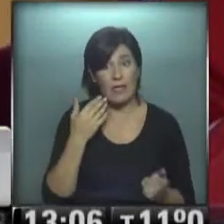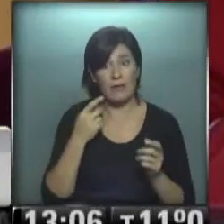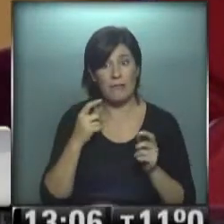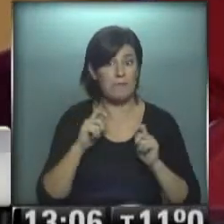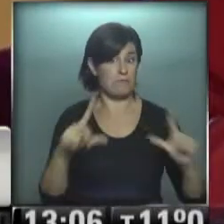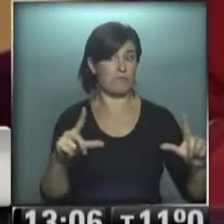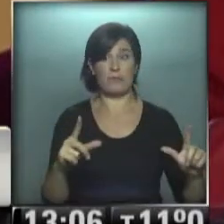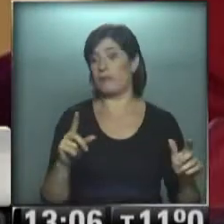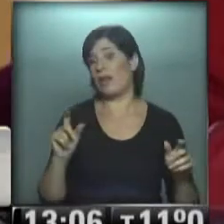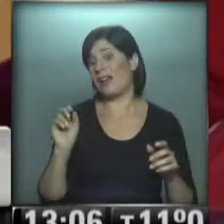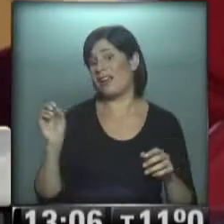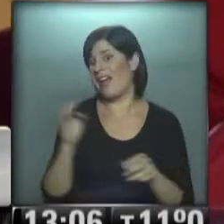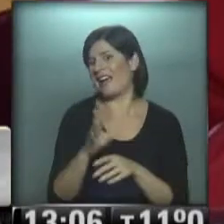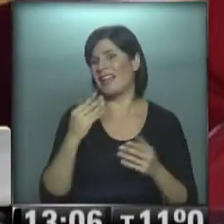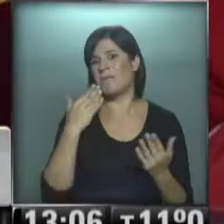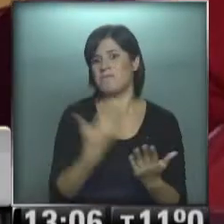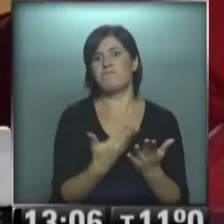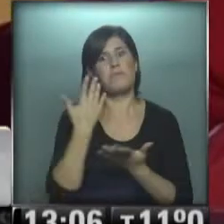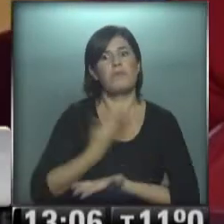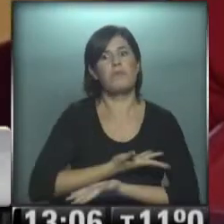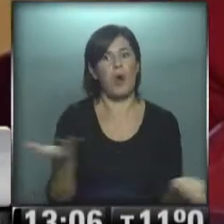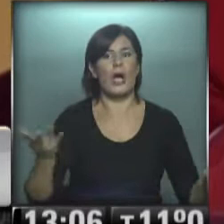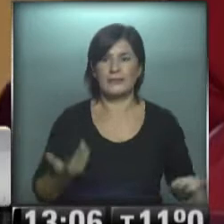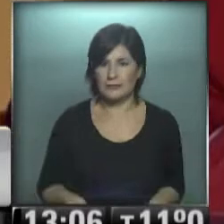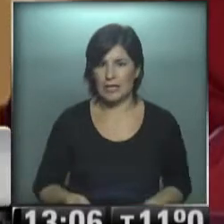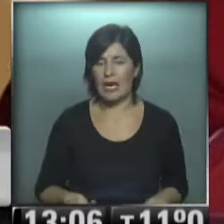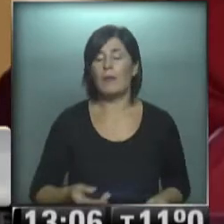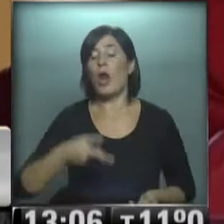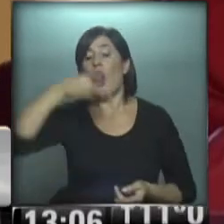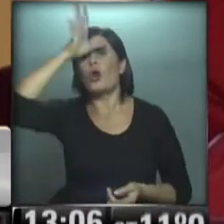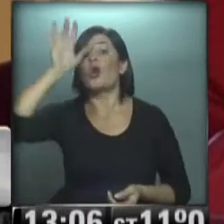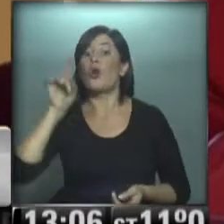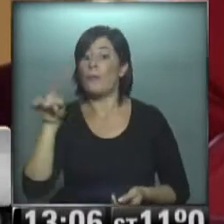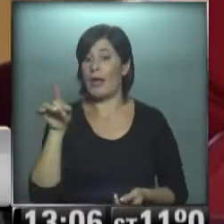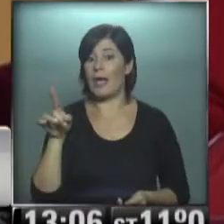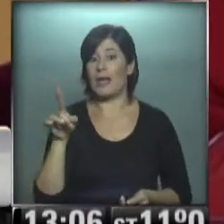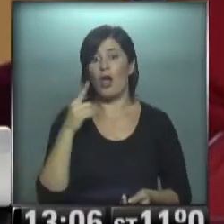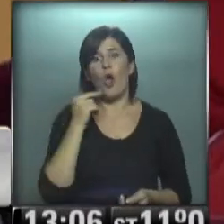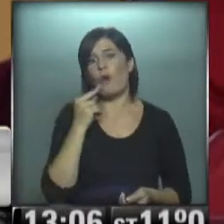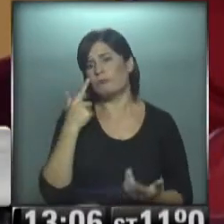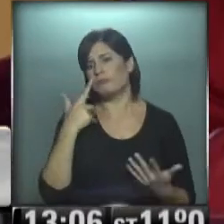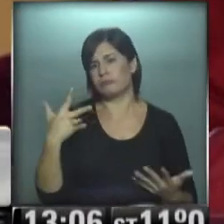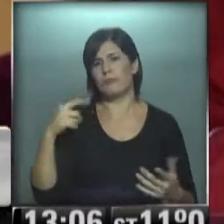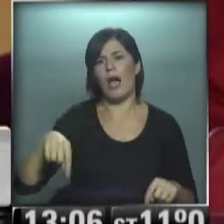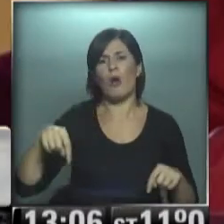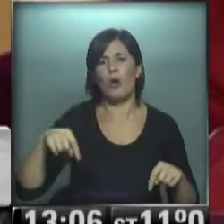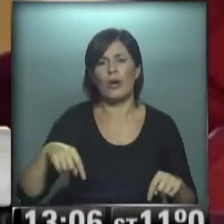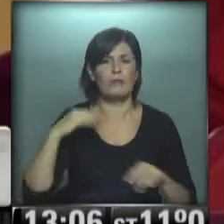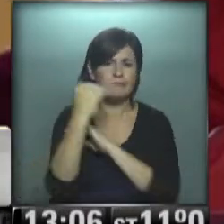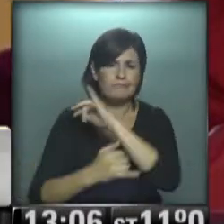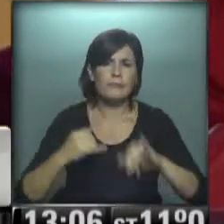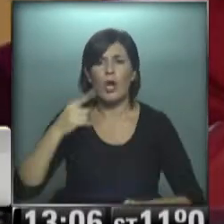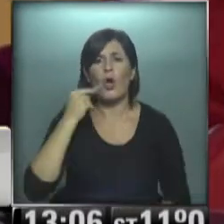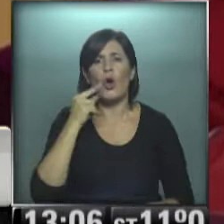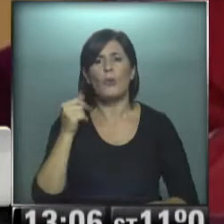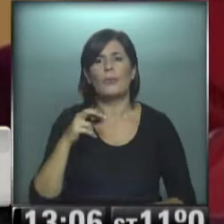Roma, el propio oficial de protocolo, este hombre que se ha hecho tan conocido en las últimas horas por sus declaraciones, estamos hablando